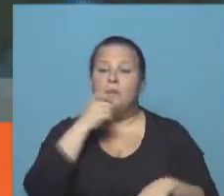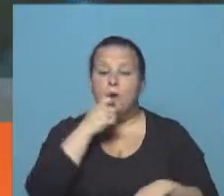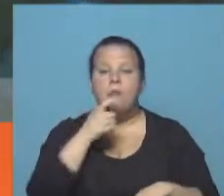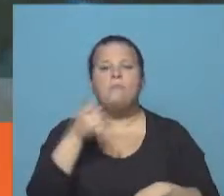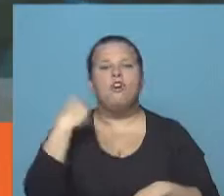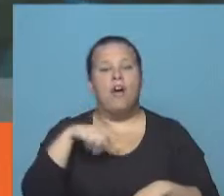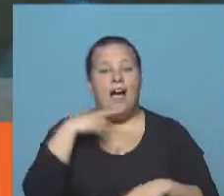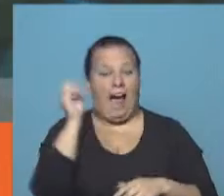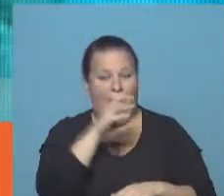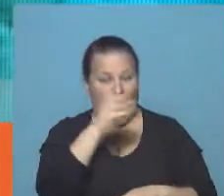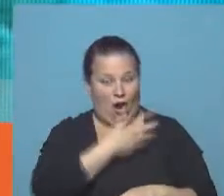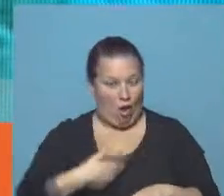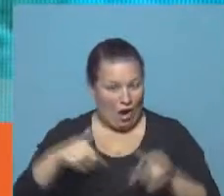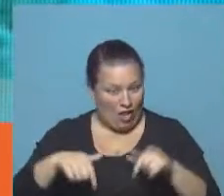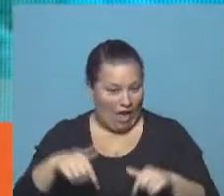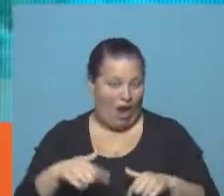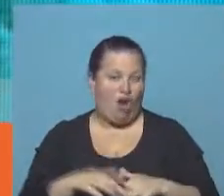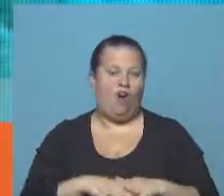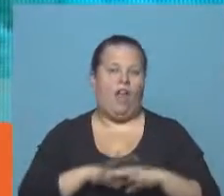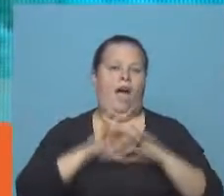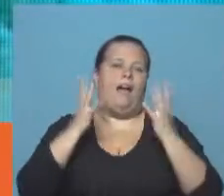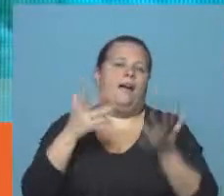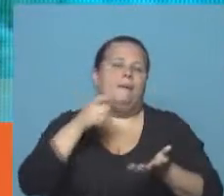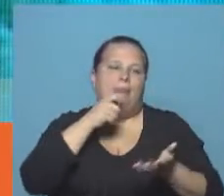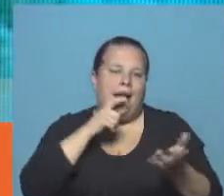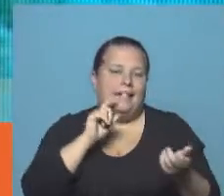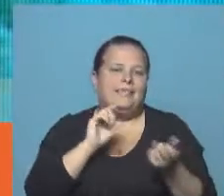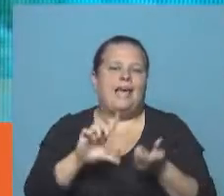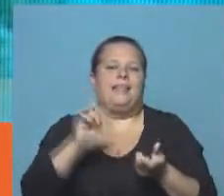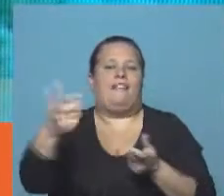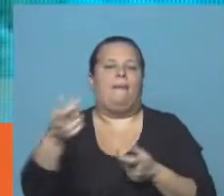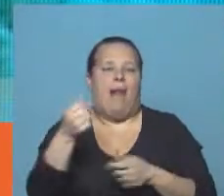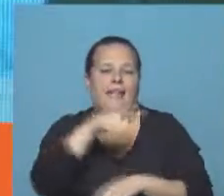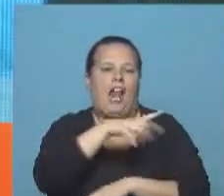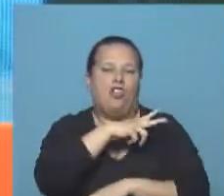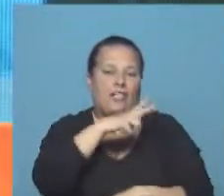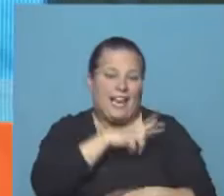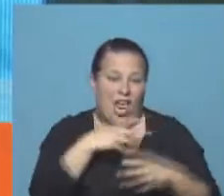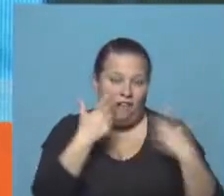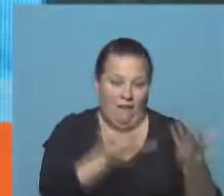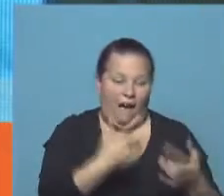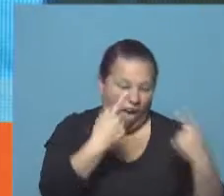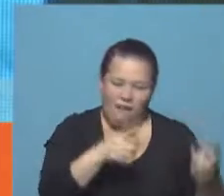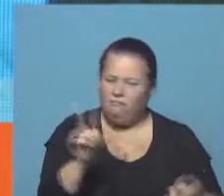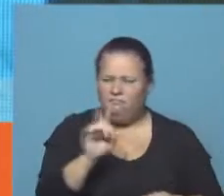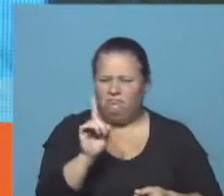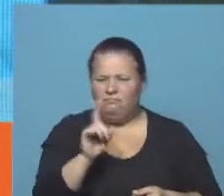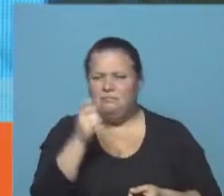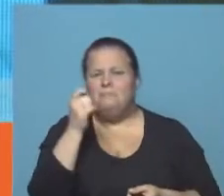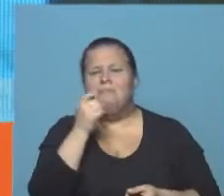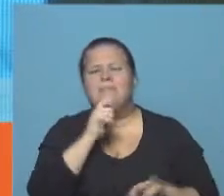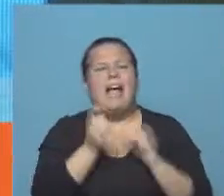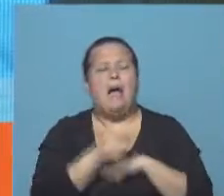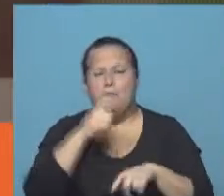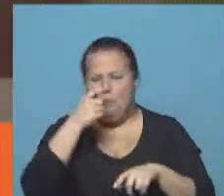lo que se critica al gobierno en la actualidad, esta supuesta transferencia de ingresos hacia los sectores concentrados, etcétera, no es más que el cambio